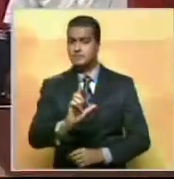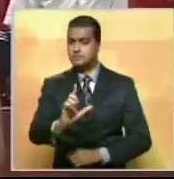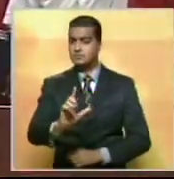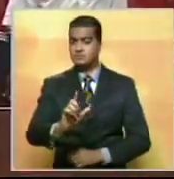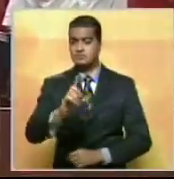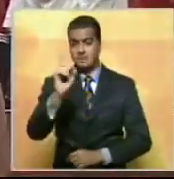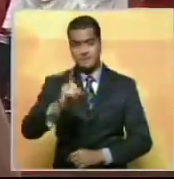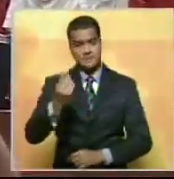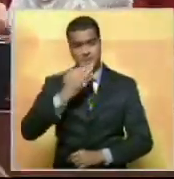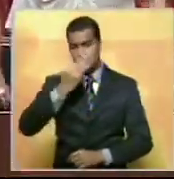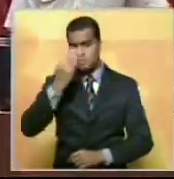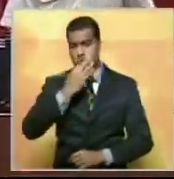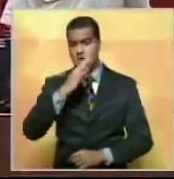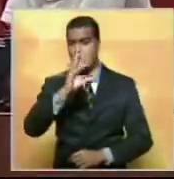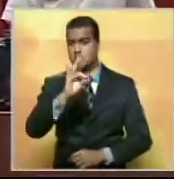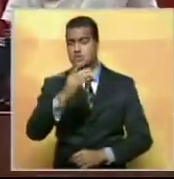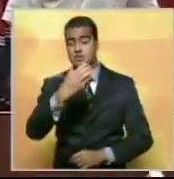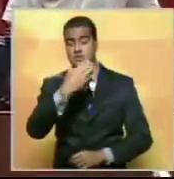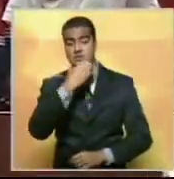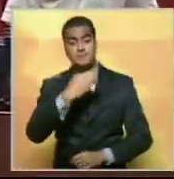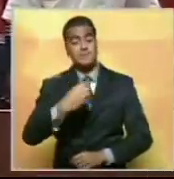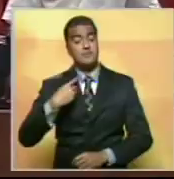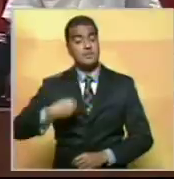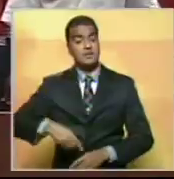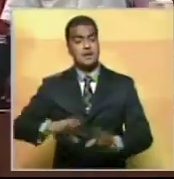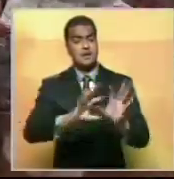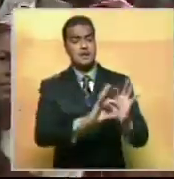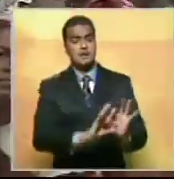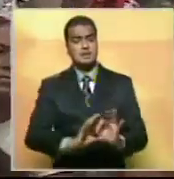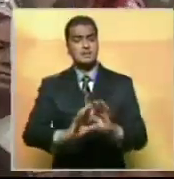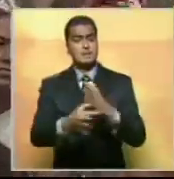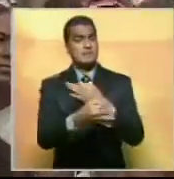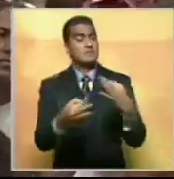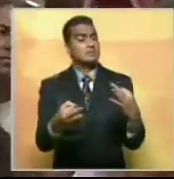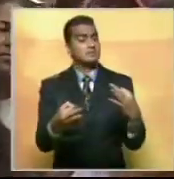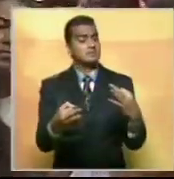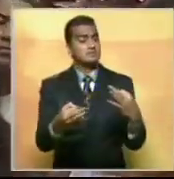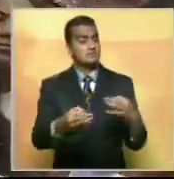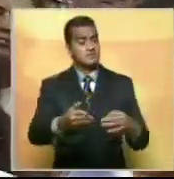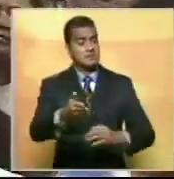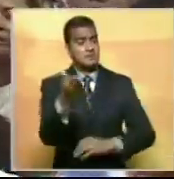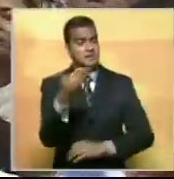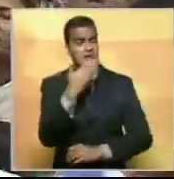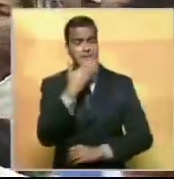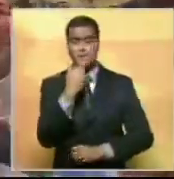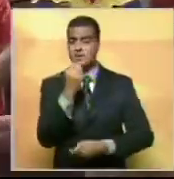de Venezuela aseguró que el 8 de diciembre lograrán la alianza perfecta y que ese será el